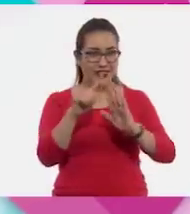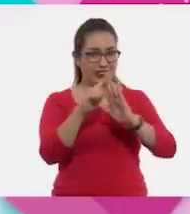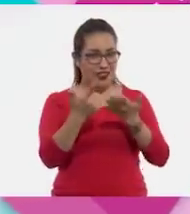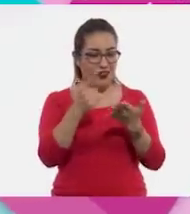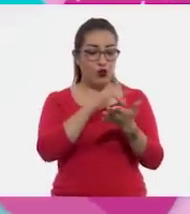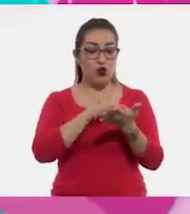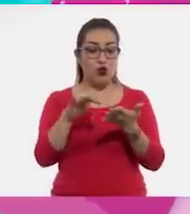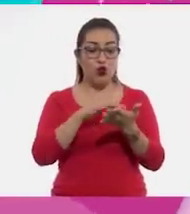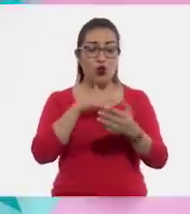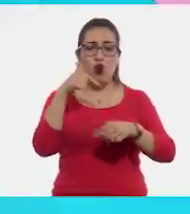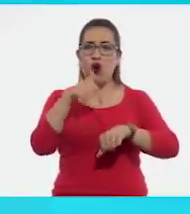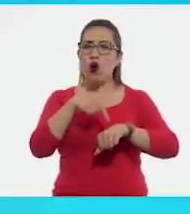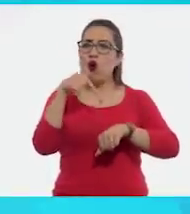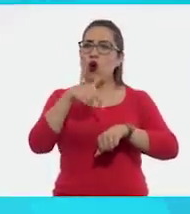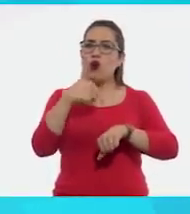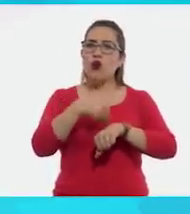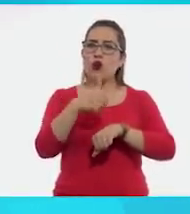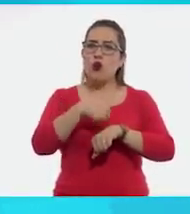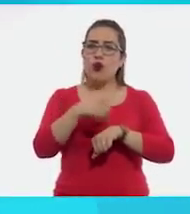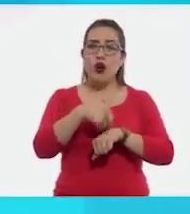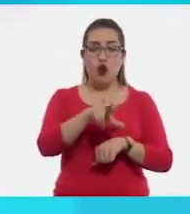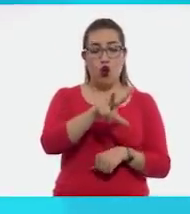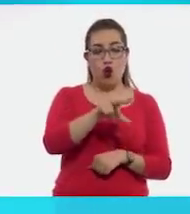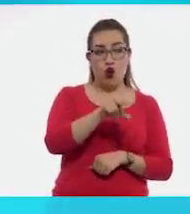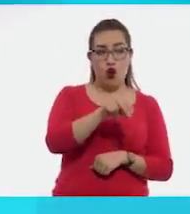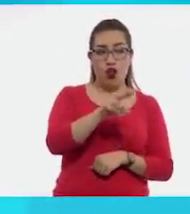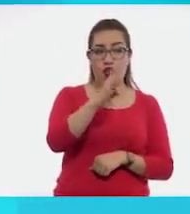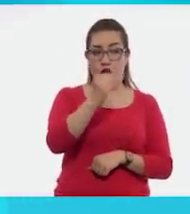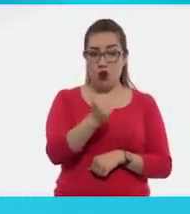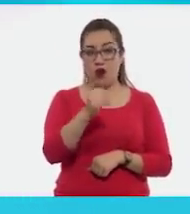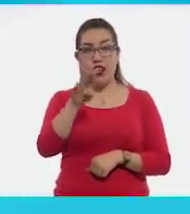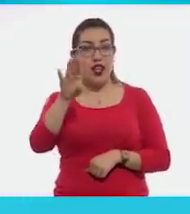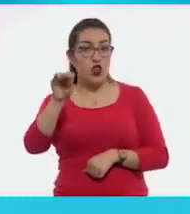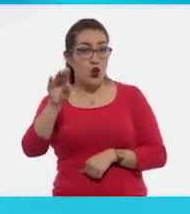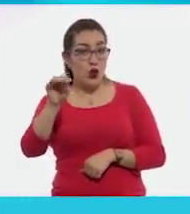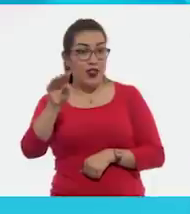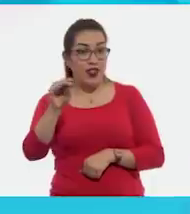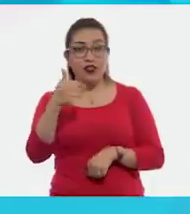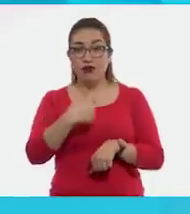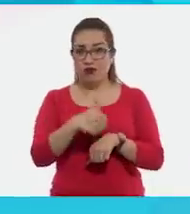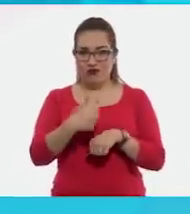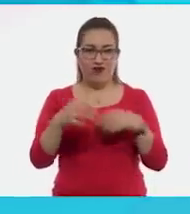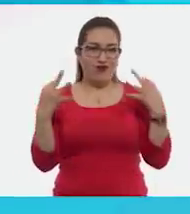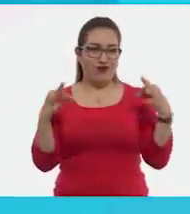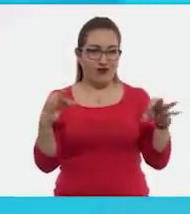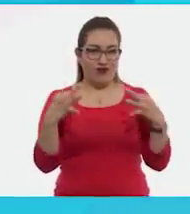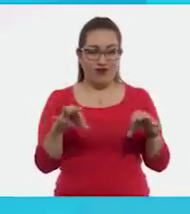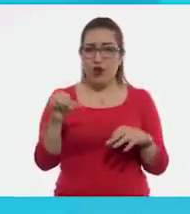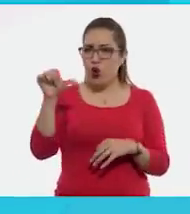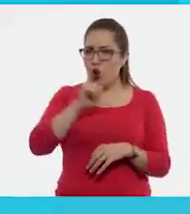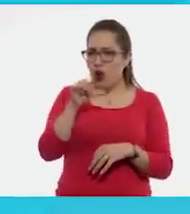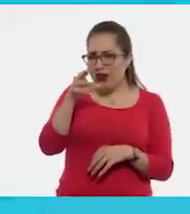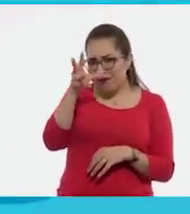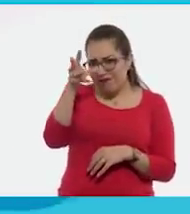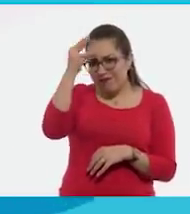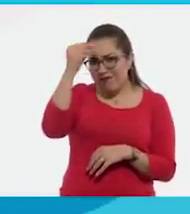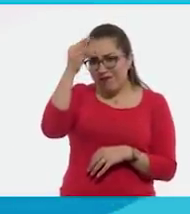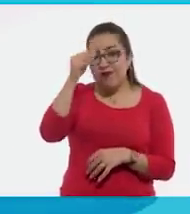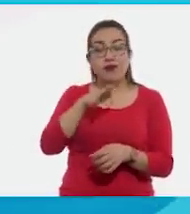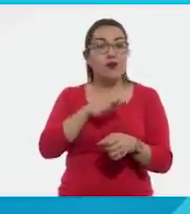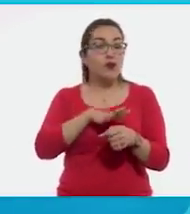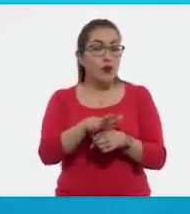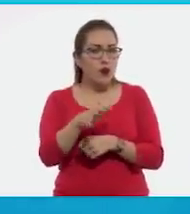página número 89 y 90? Muy bien. Y lo que vamos a aprender hoy va a ser profundizar en